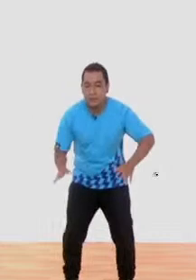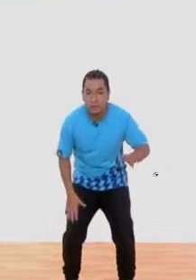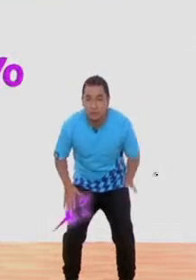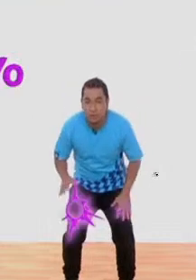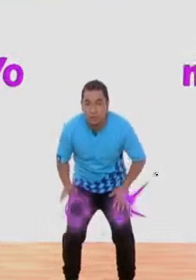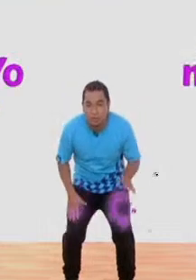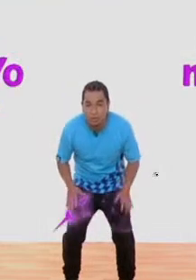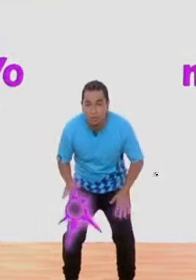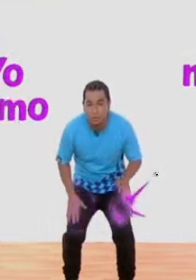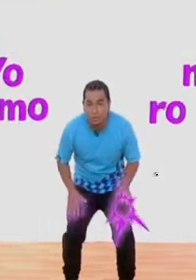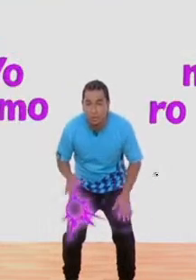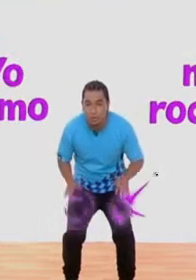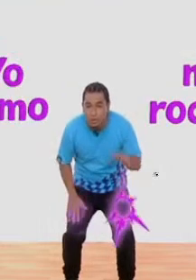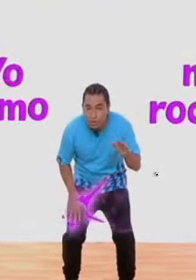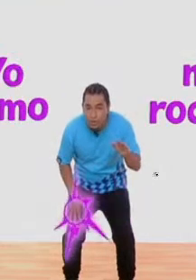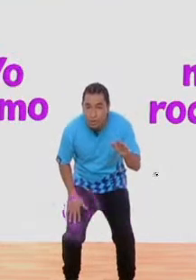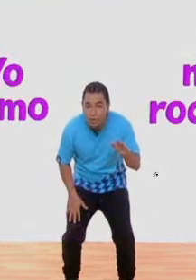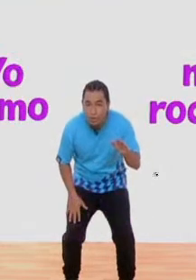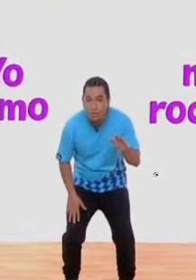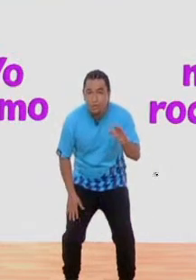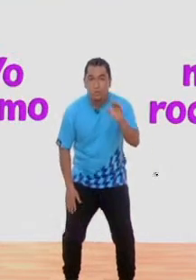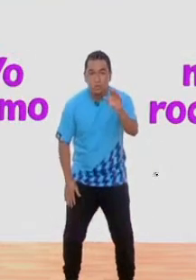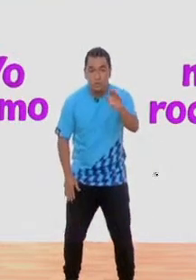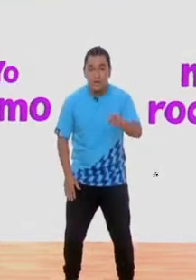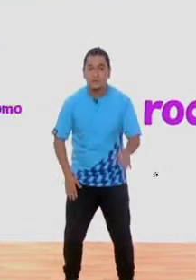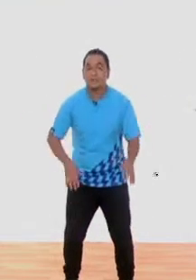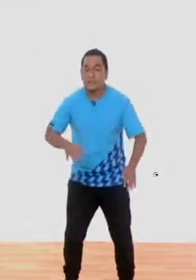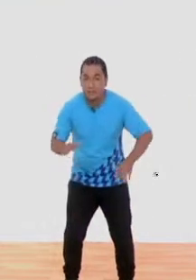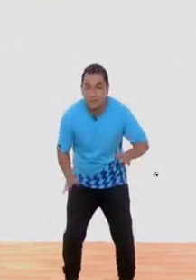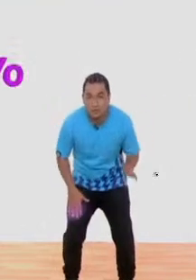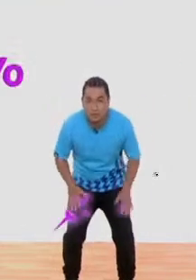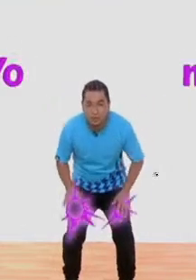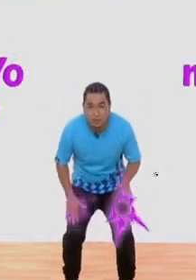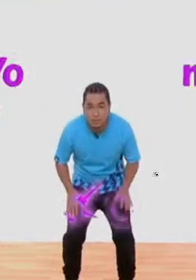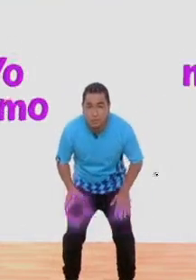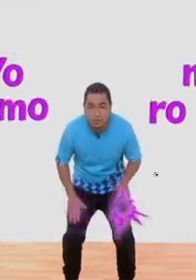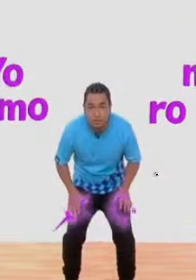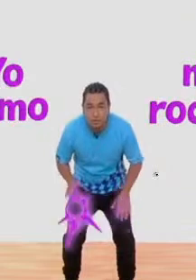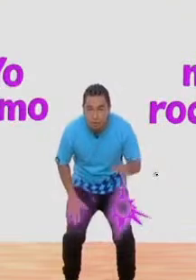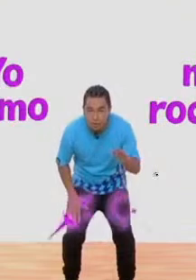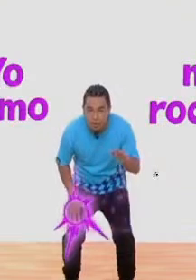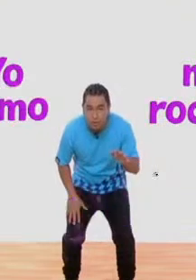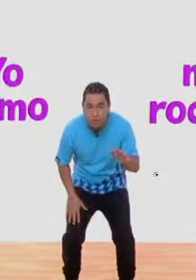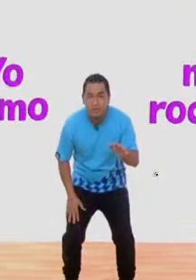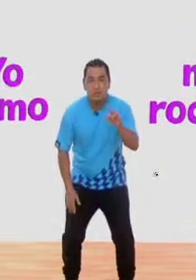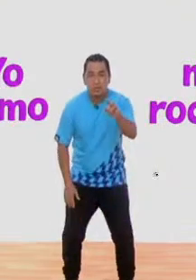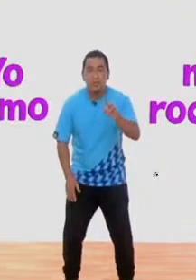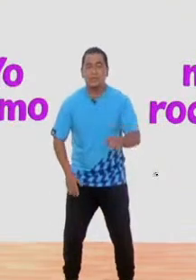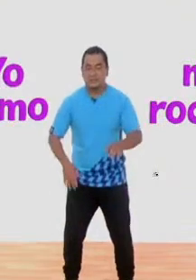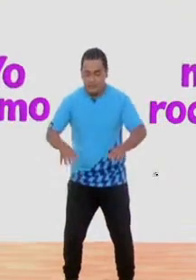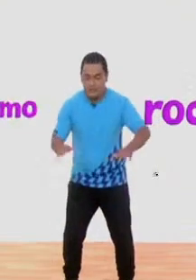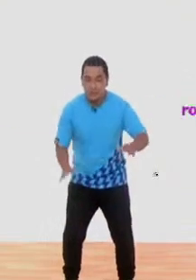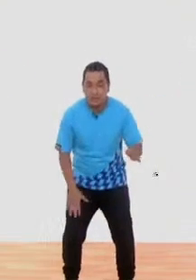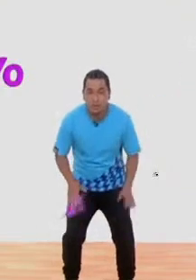más. Yo no como and you respond yes yo no or not.